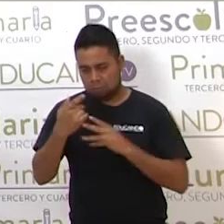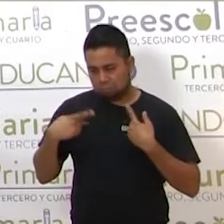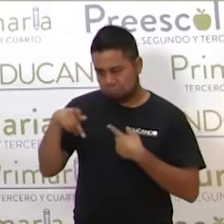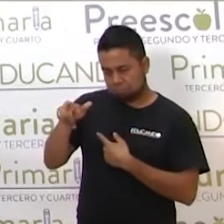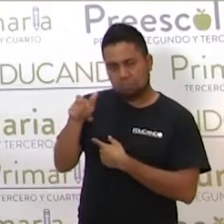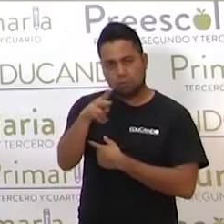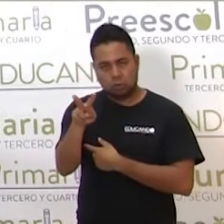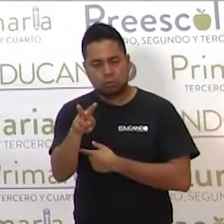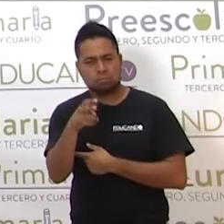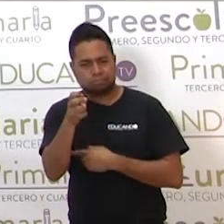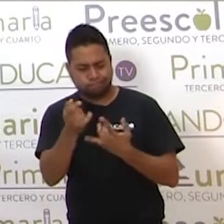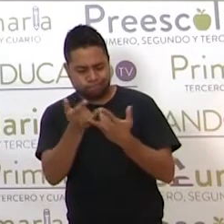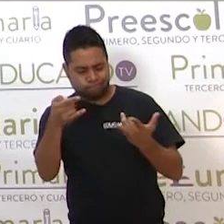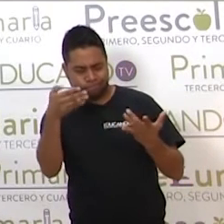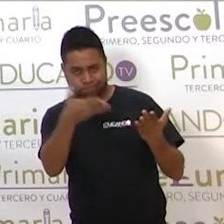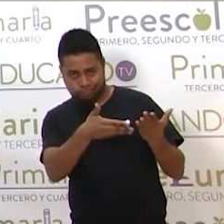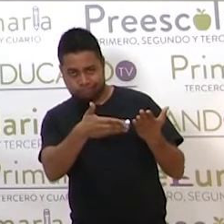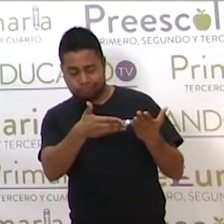ficción